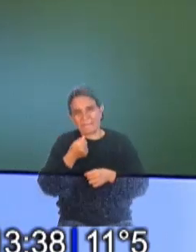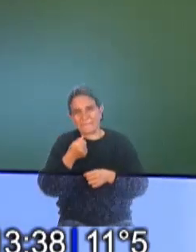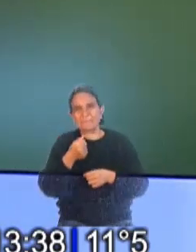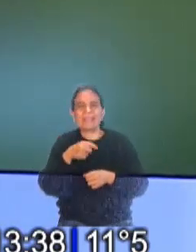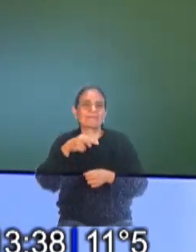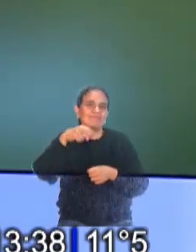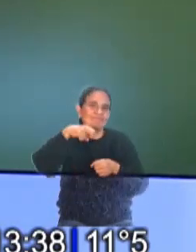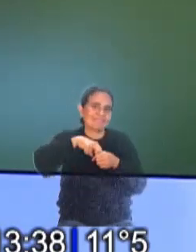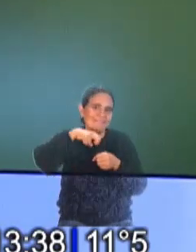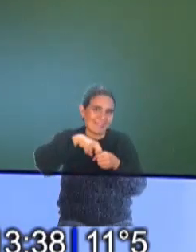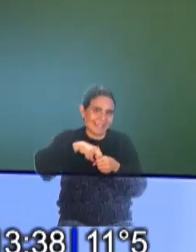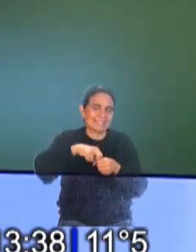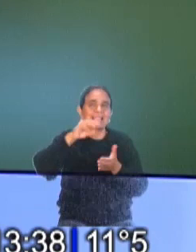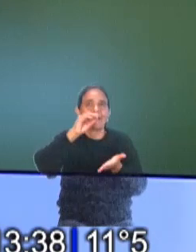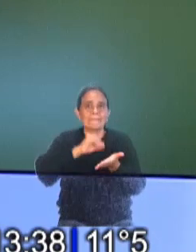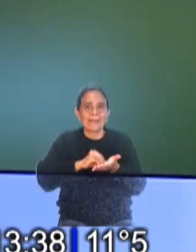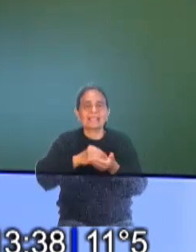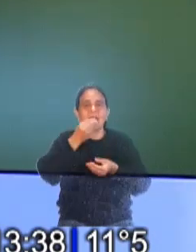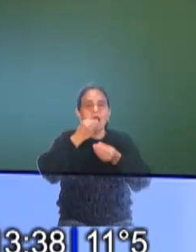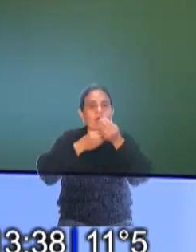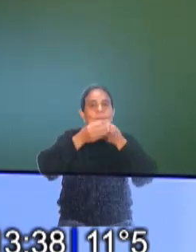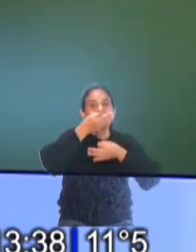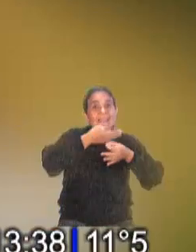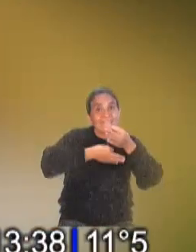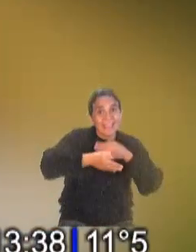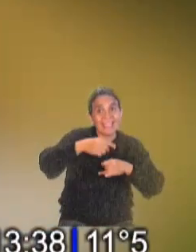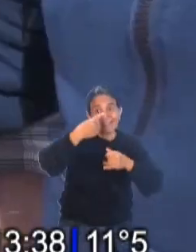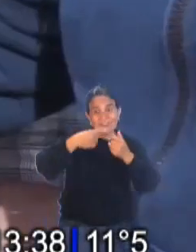contará con food truck, sorteos y también bandas en vivo.